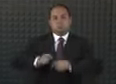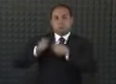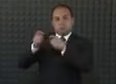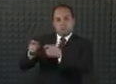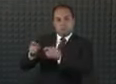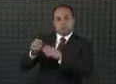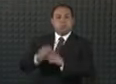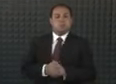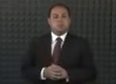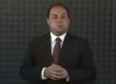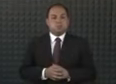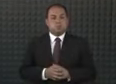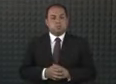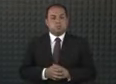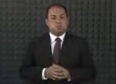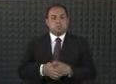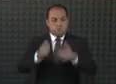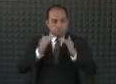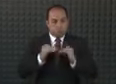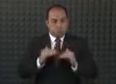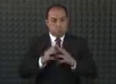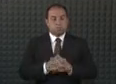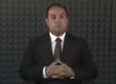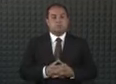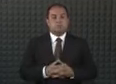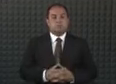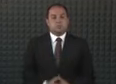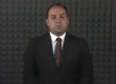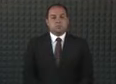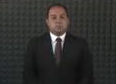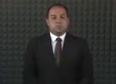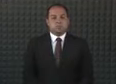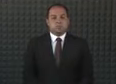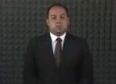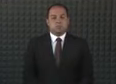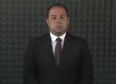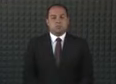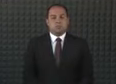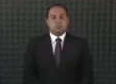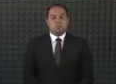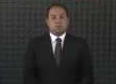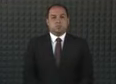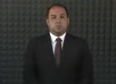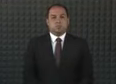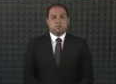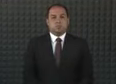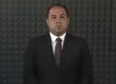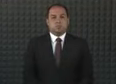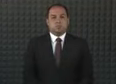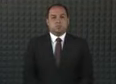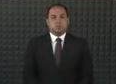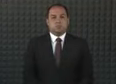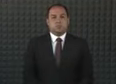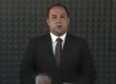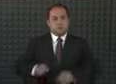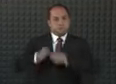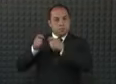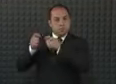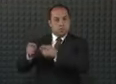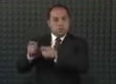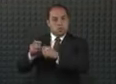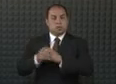palabra, la siguiente, por favor. Sí, ok. Le daría la palabra